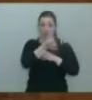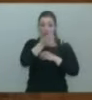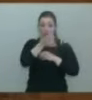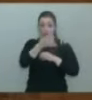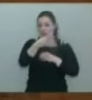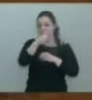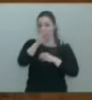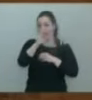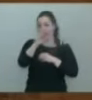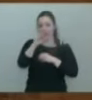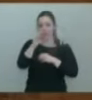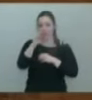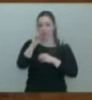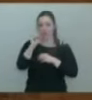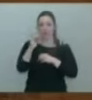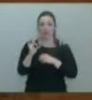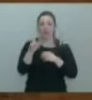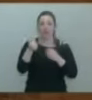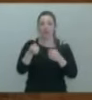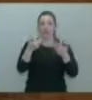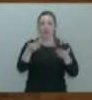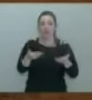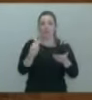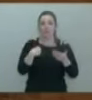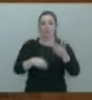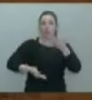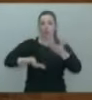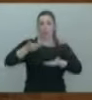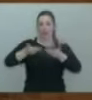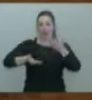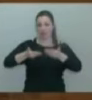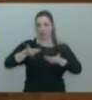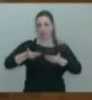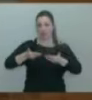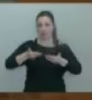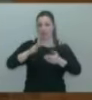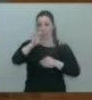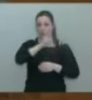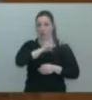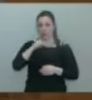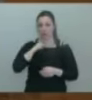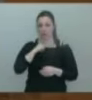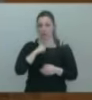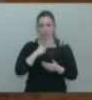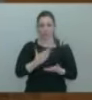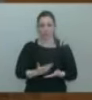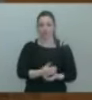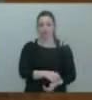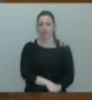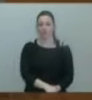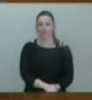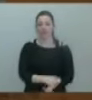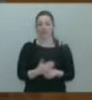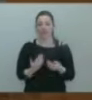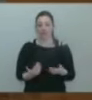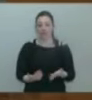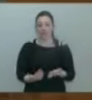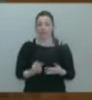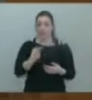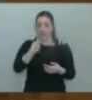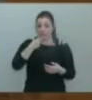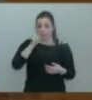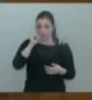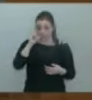pasó a computarse desde entonces en el balance autonómico. Pese al hecho de que